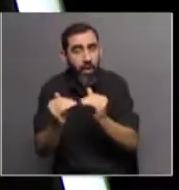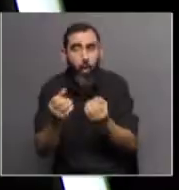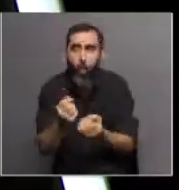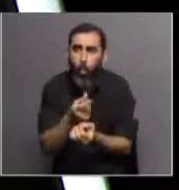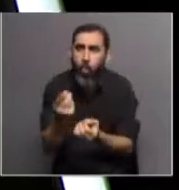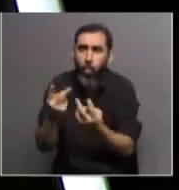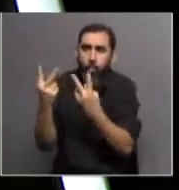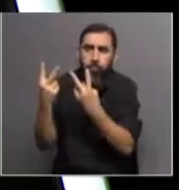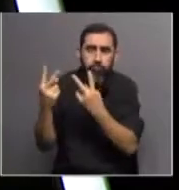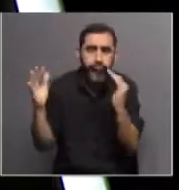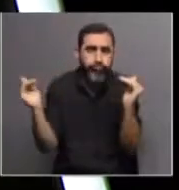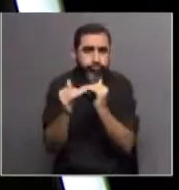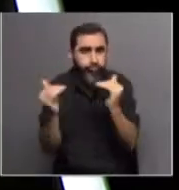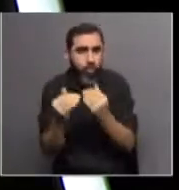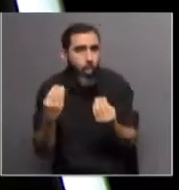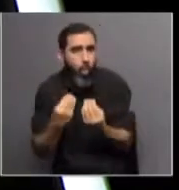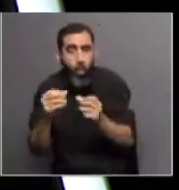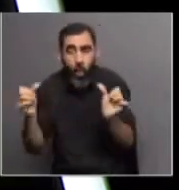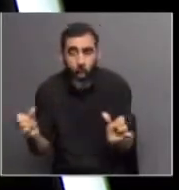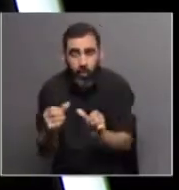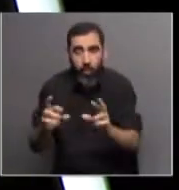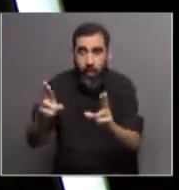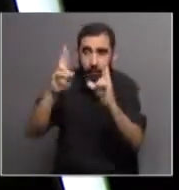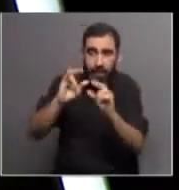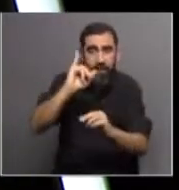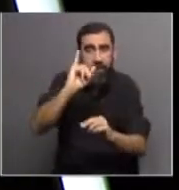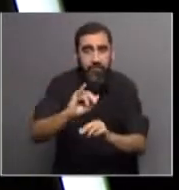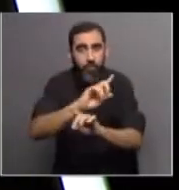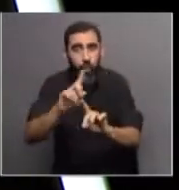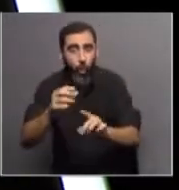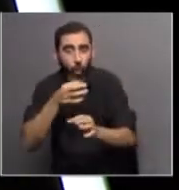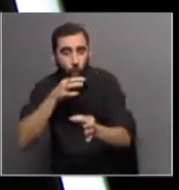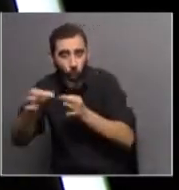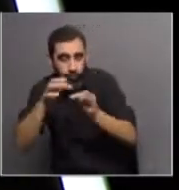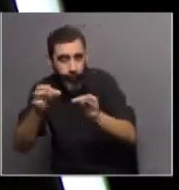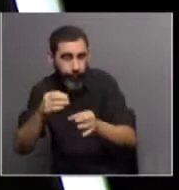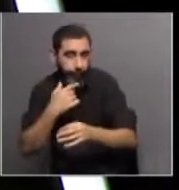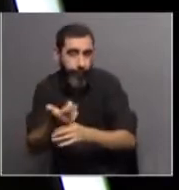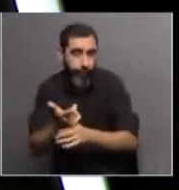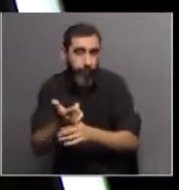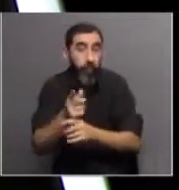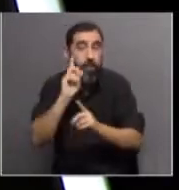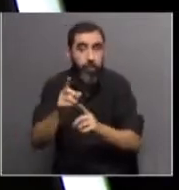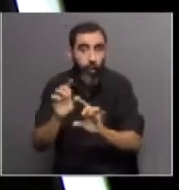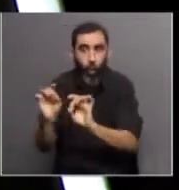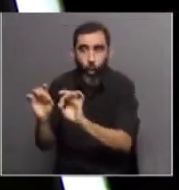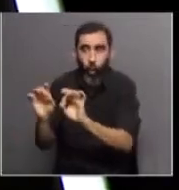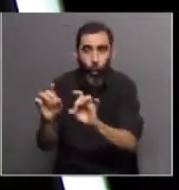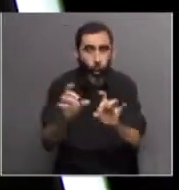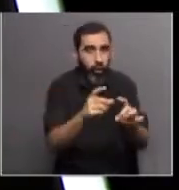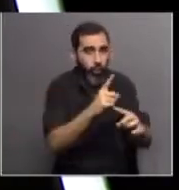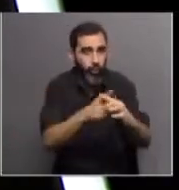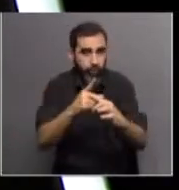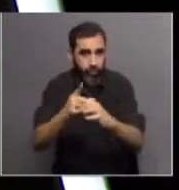desplazamos, cómo en definitiva nos estamos comportando en esto de respetar o no ciertos consejos de la pandemia, y la tasa de contagios, la